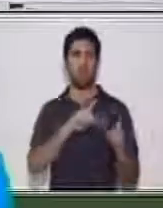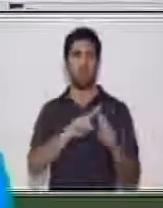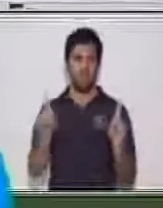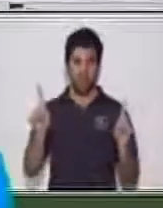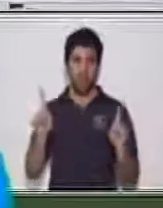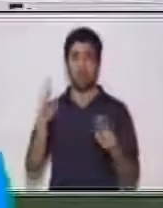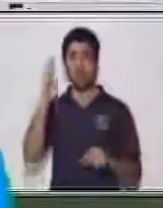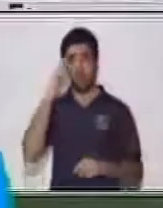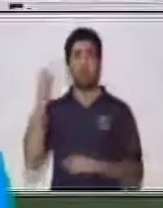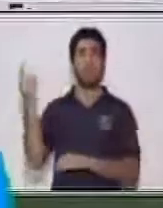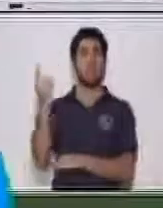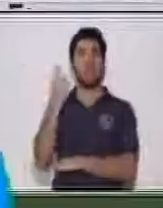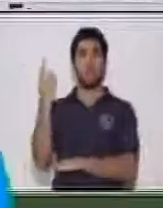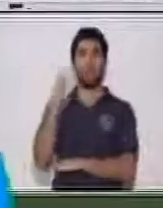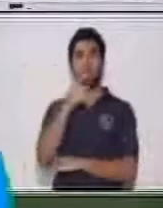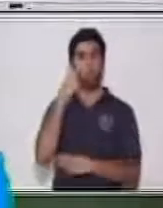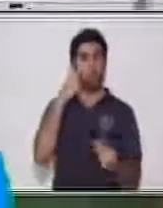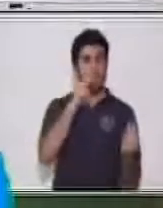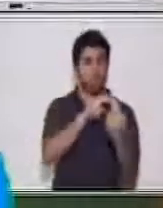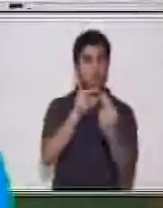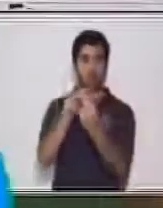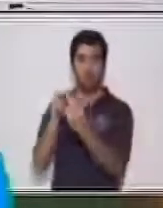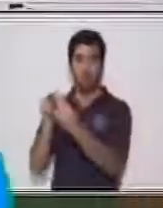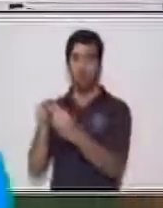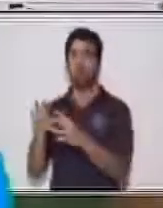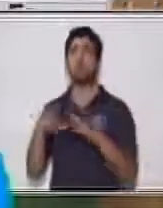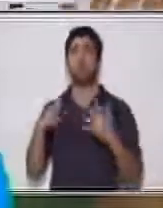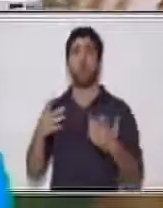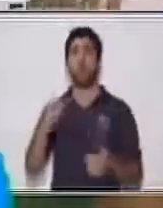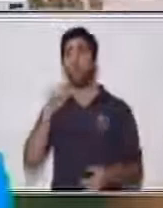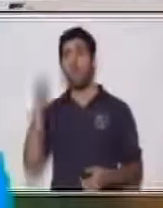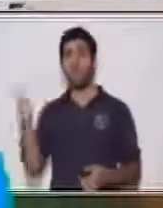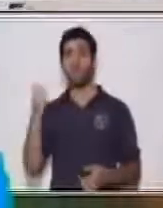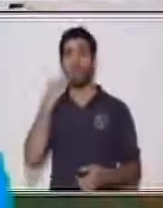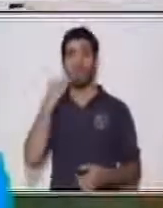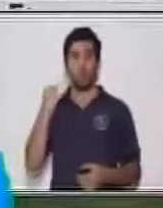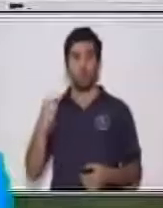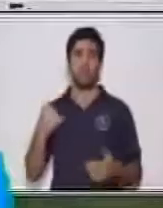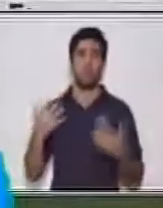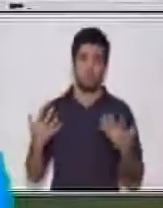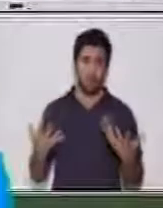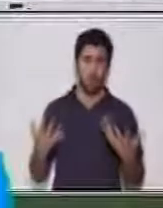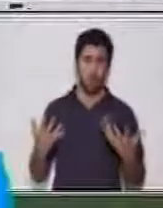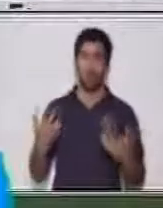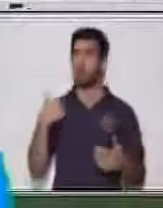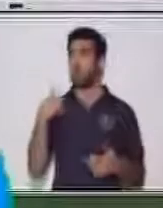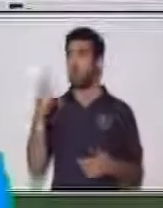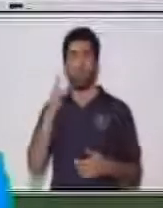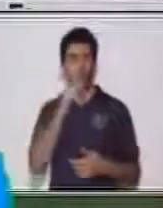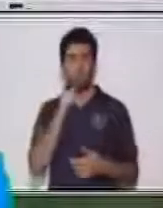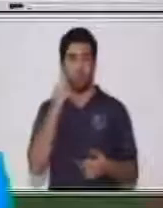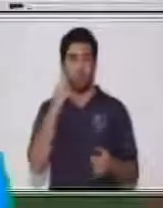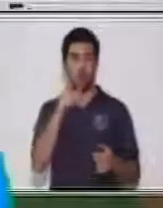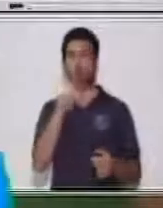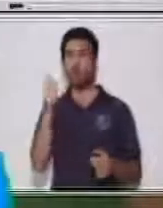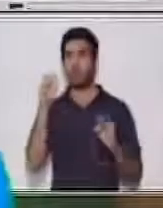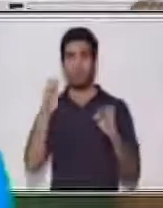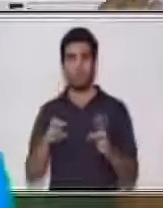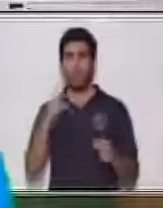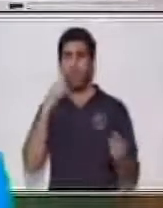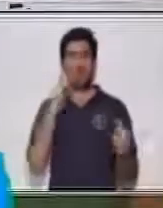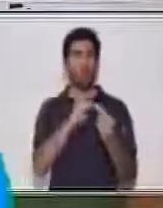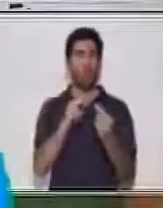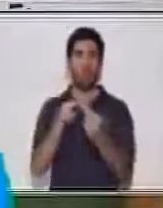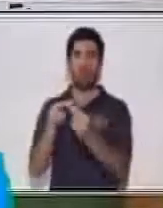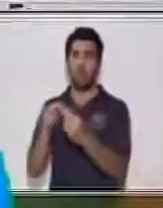que es importante que tú reconozcas que hablas otros idiomas. No todas las personas tienen la capacidad de aprender diferentes idiomas. Entonces, si